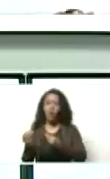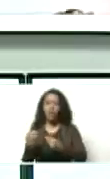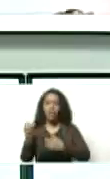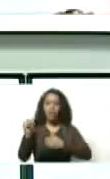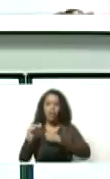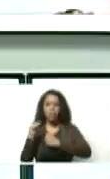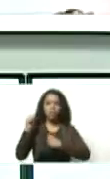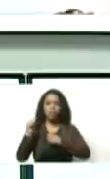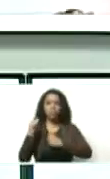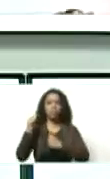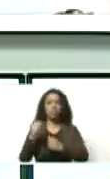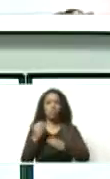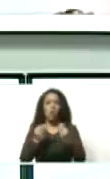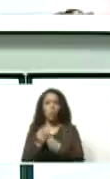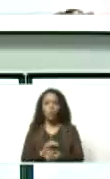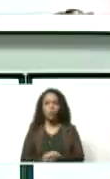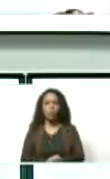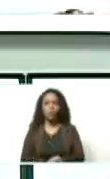así.